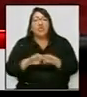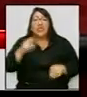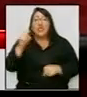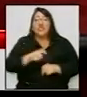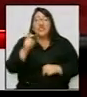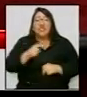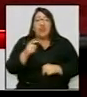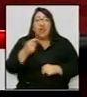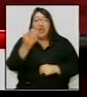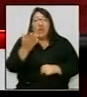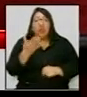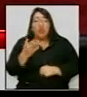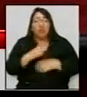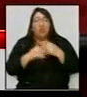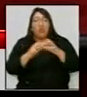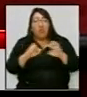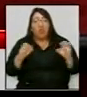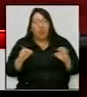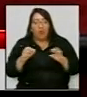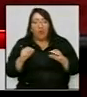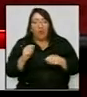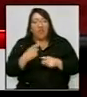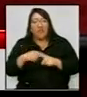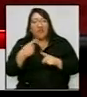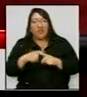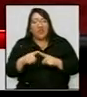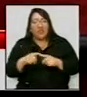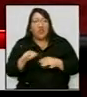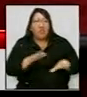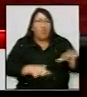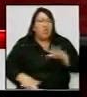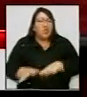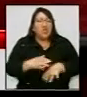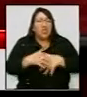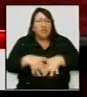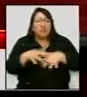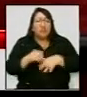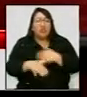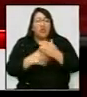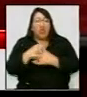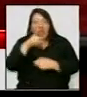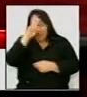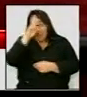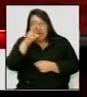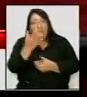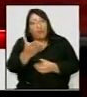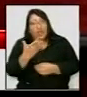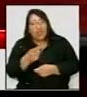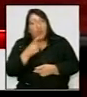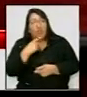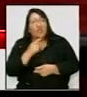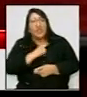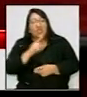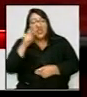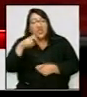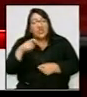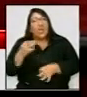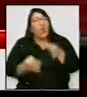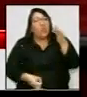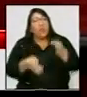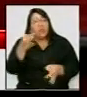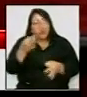que exigió el pueblo peruano en las distintas movilizaciones a lo largo y ancho del Perú. Una demanda de